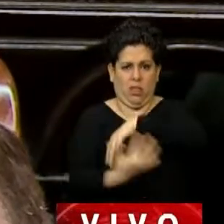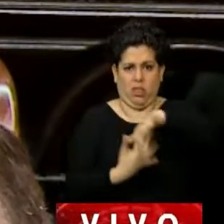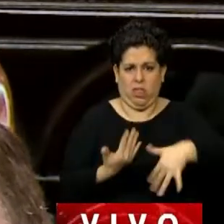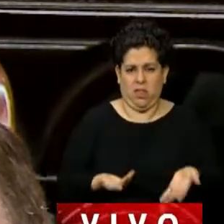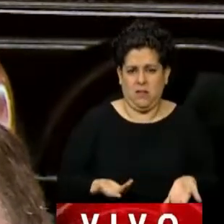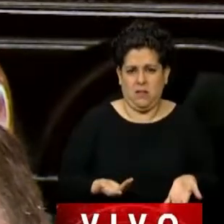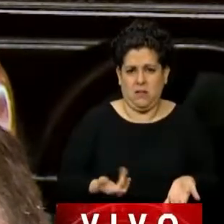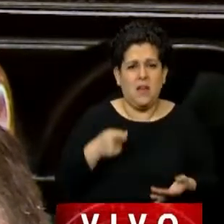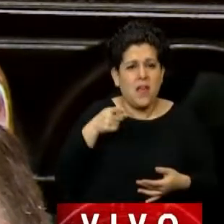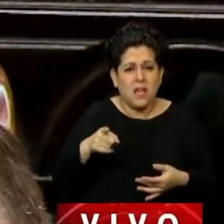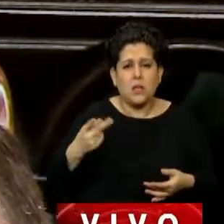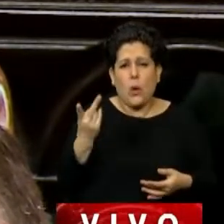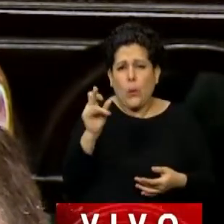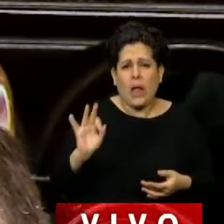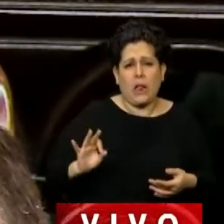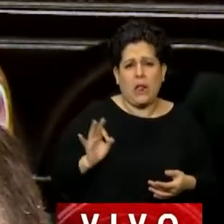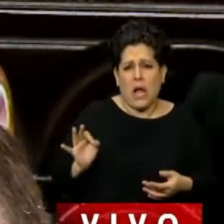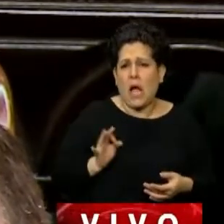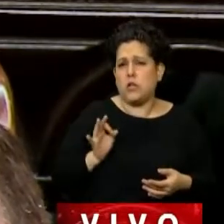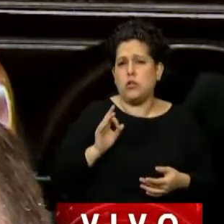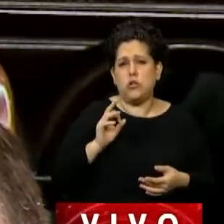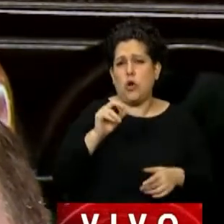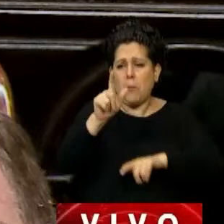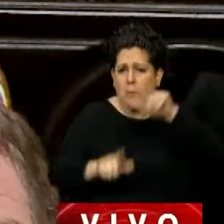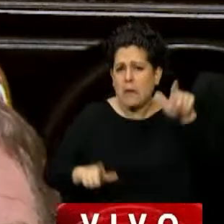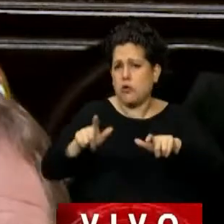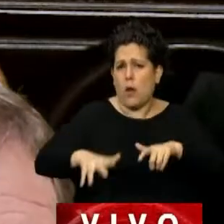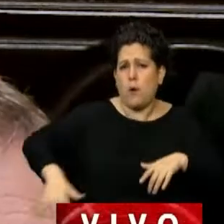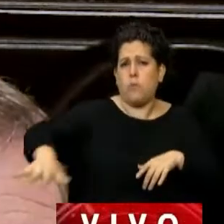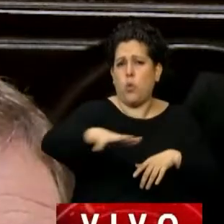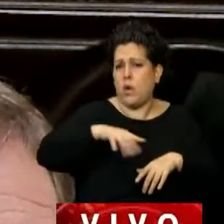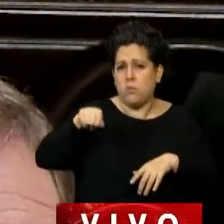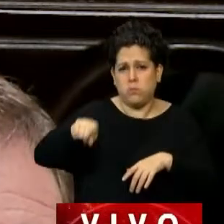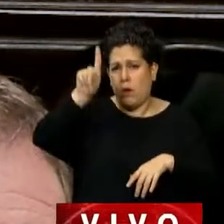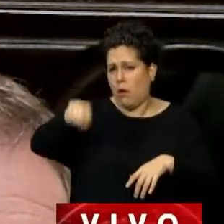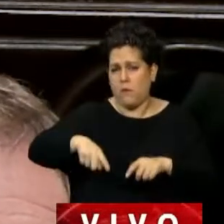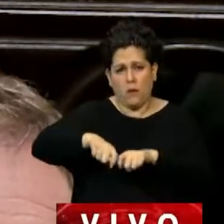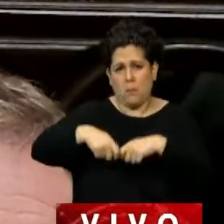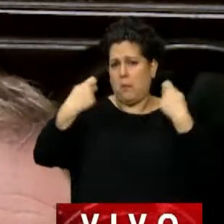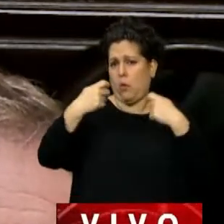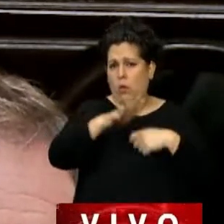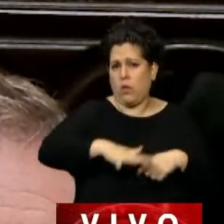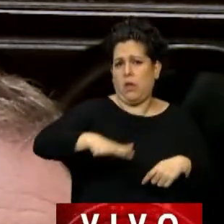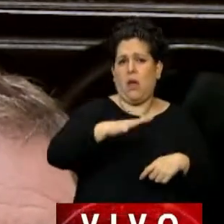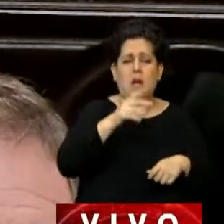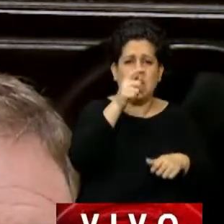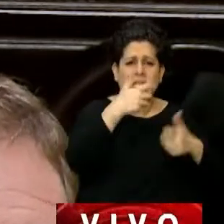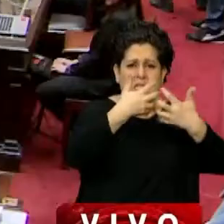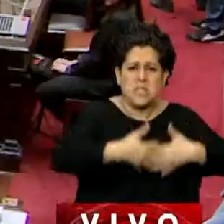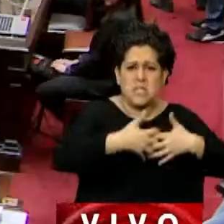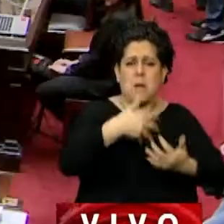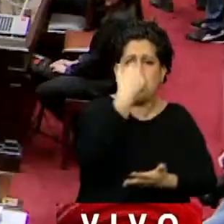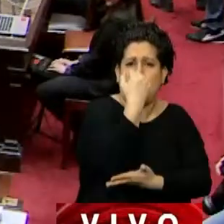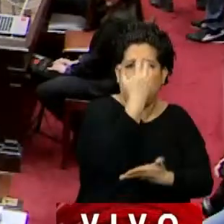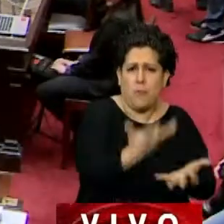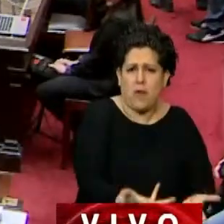de populismo que lleva 20 años en la Argentina y que ha destruido las bases del crecimiento económico, las